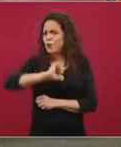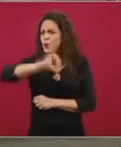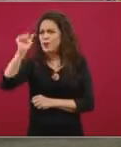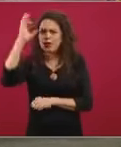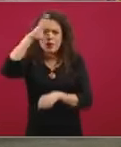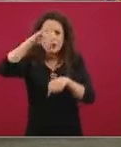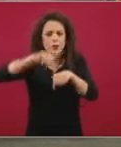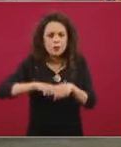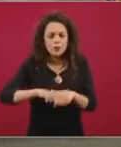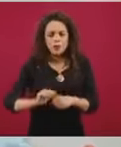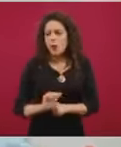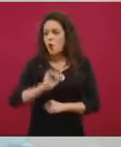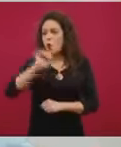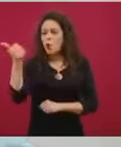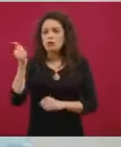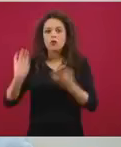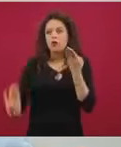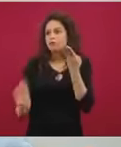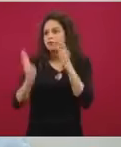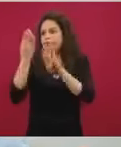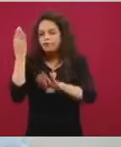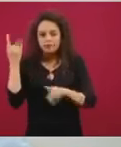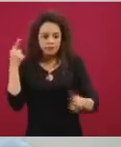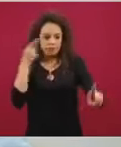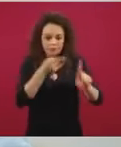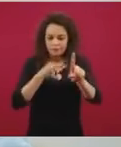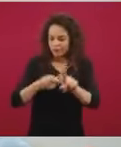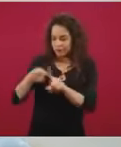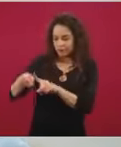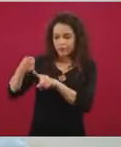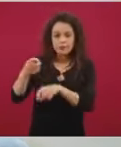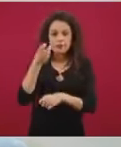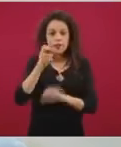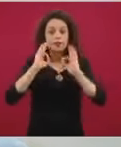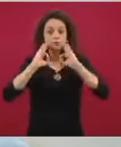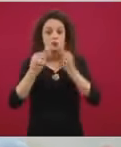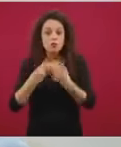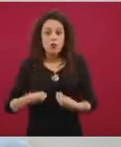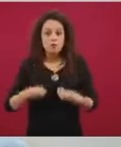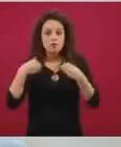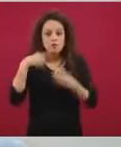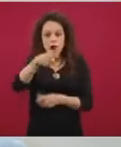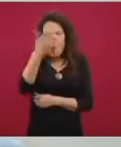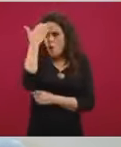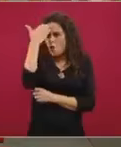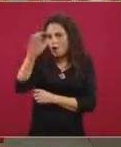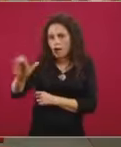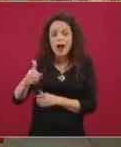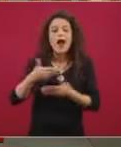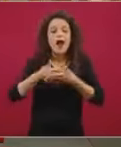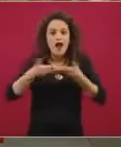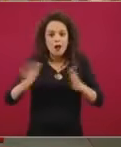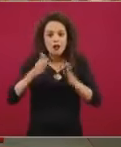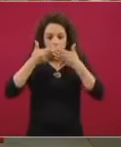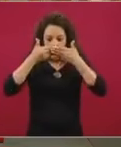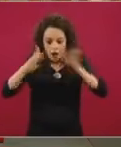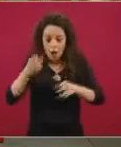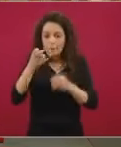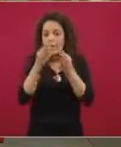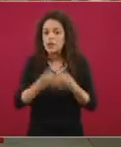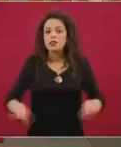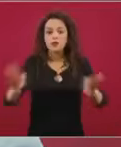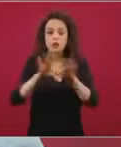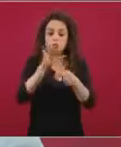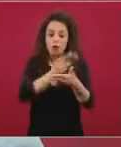te permite acercarte a lugares y a formas de vida que ni te imaginabas. Por eso es muy importante la lectura y por eso